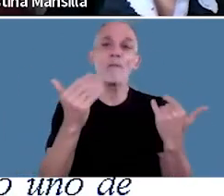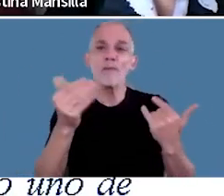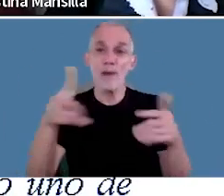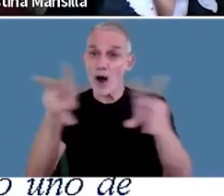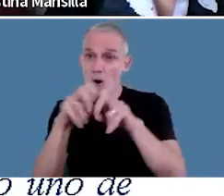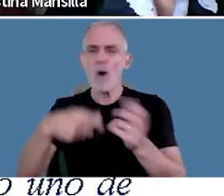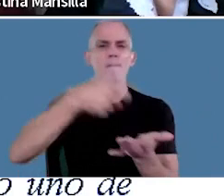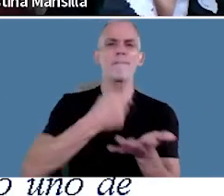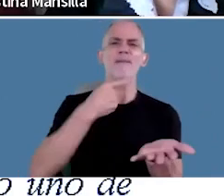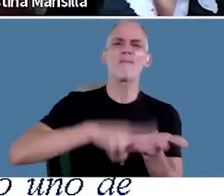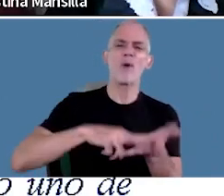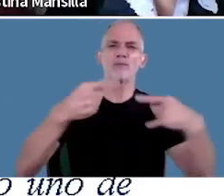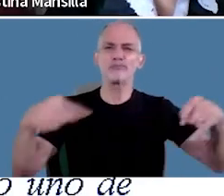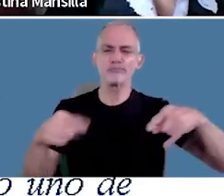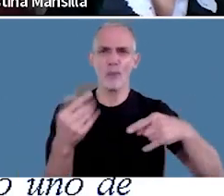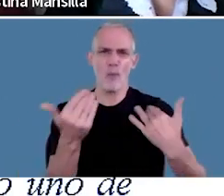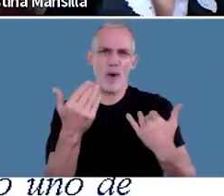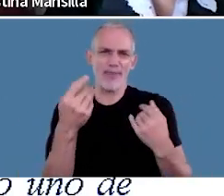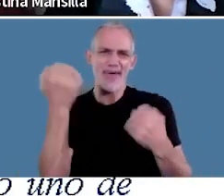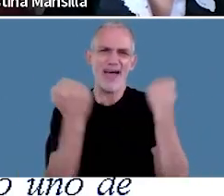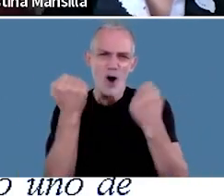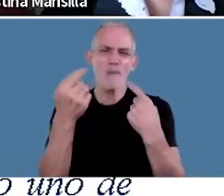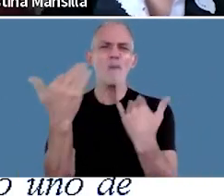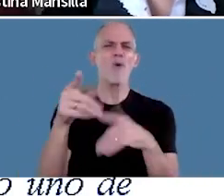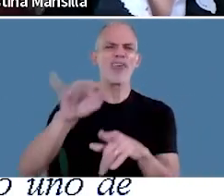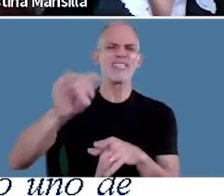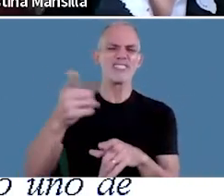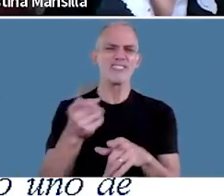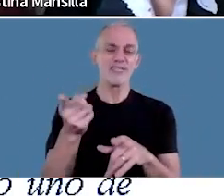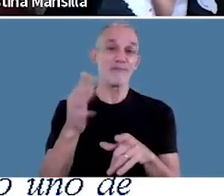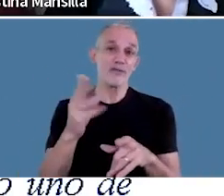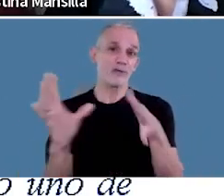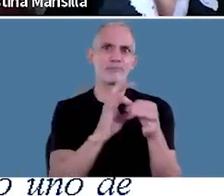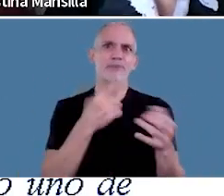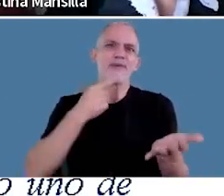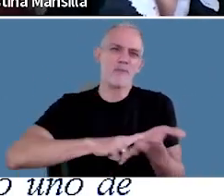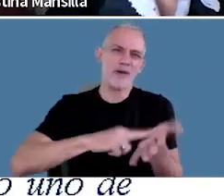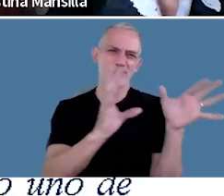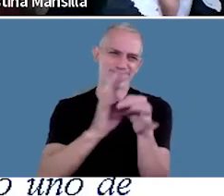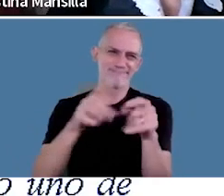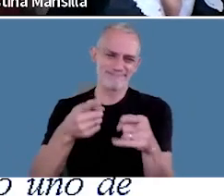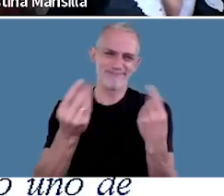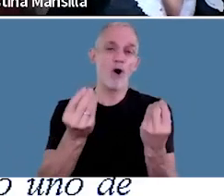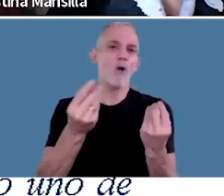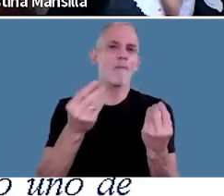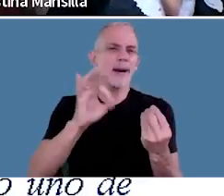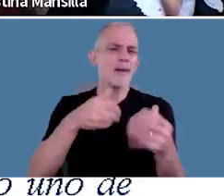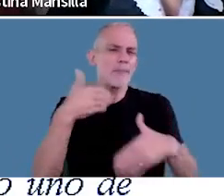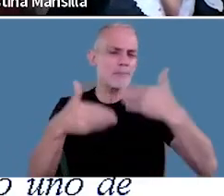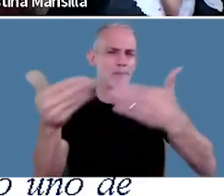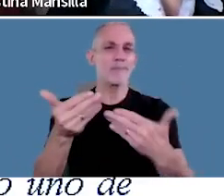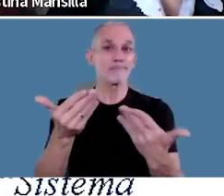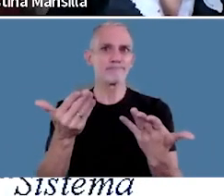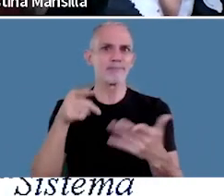realizar ciertos actos económicos y sus consecuencias tributarias o para llevar adelante